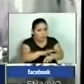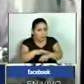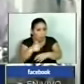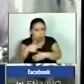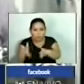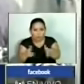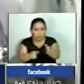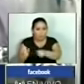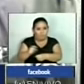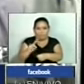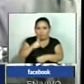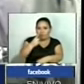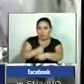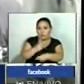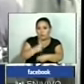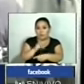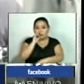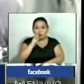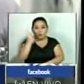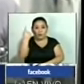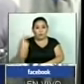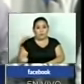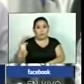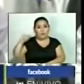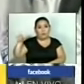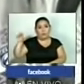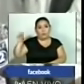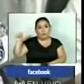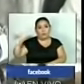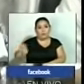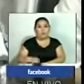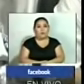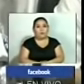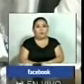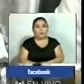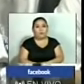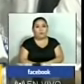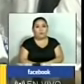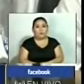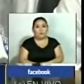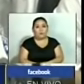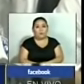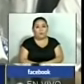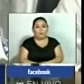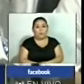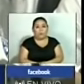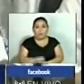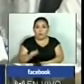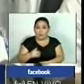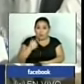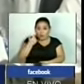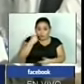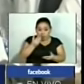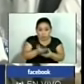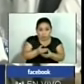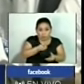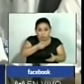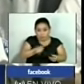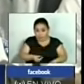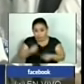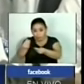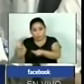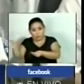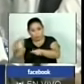ilegales, según el procurador José Apolonio Tovar. Al Fiscal General de la República para que proceda a